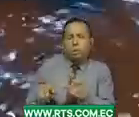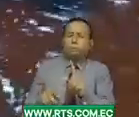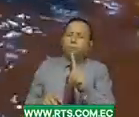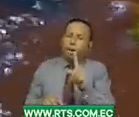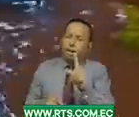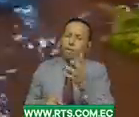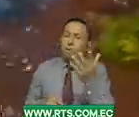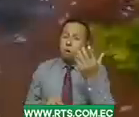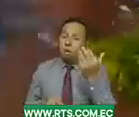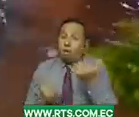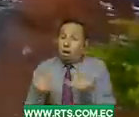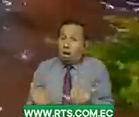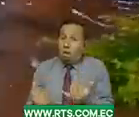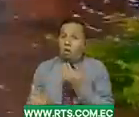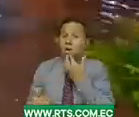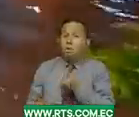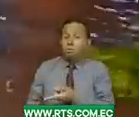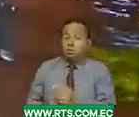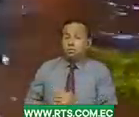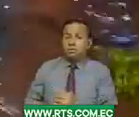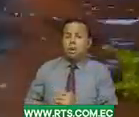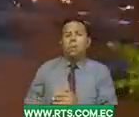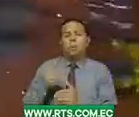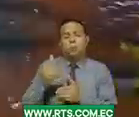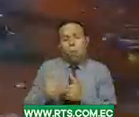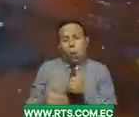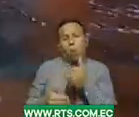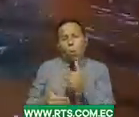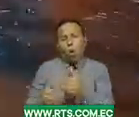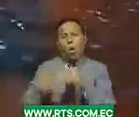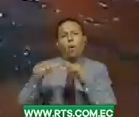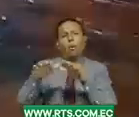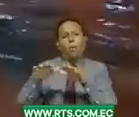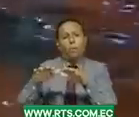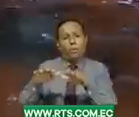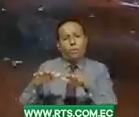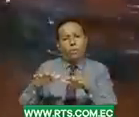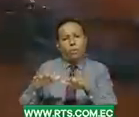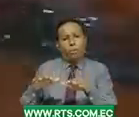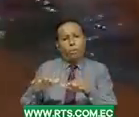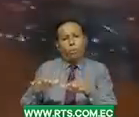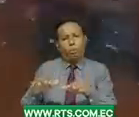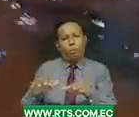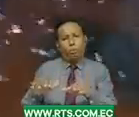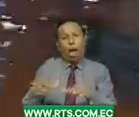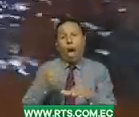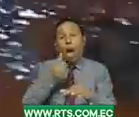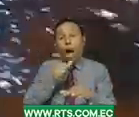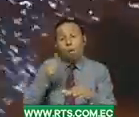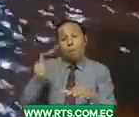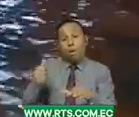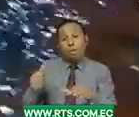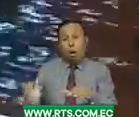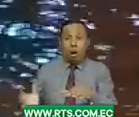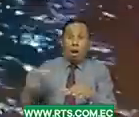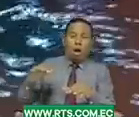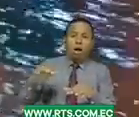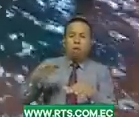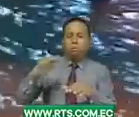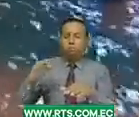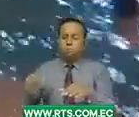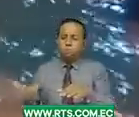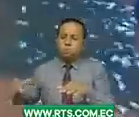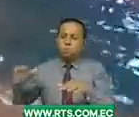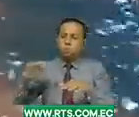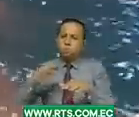este instante es que poco a poco va descendiendo el nivel de lo que es el aguaje, las inundaciones, y pese